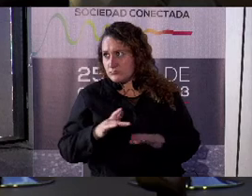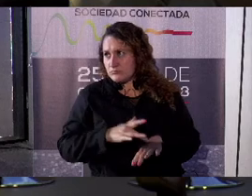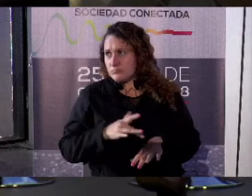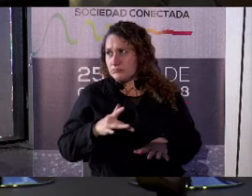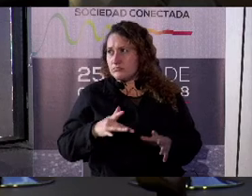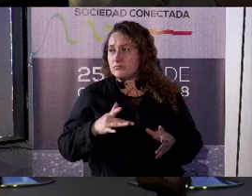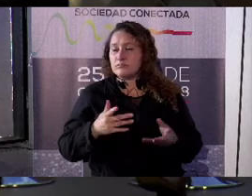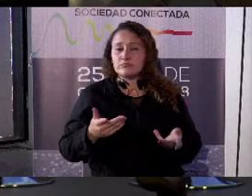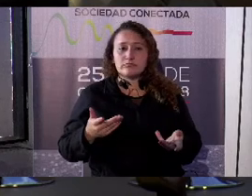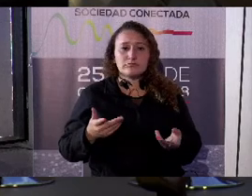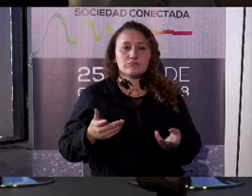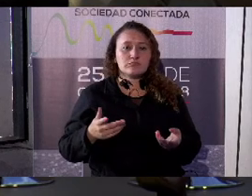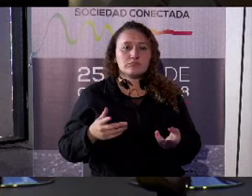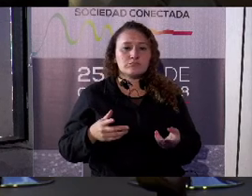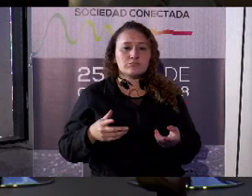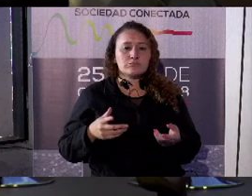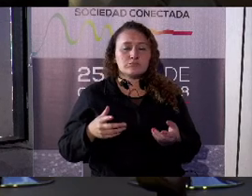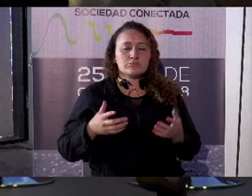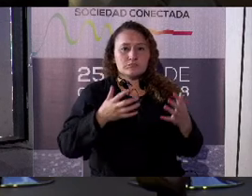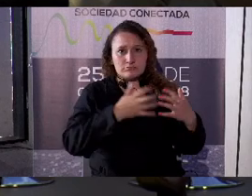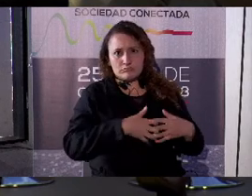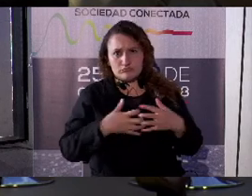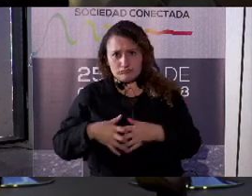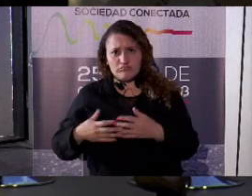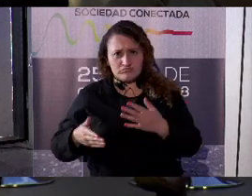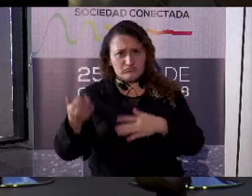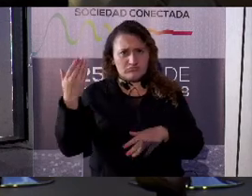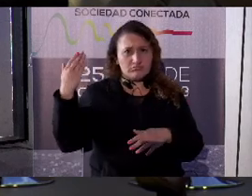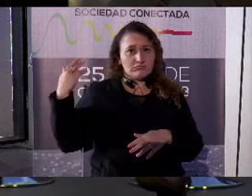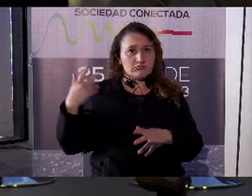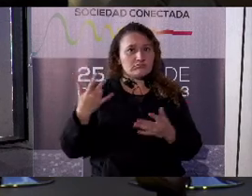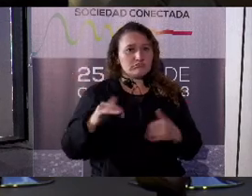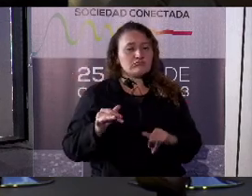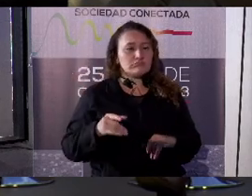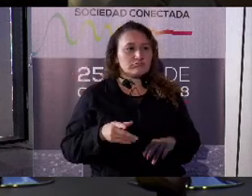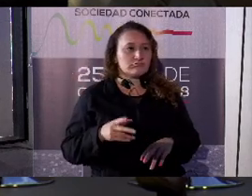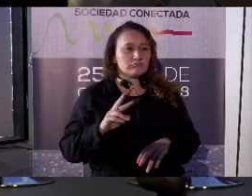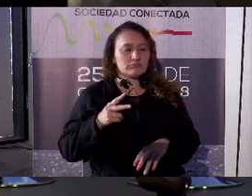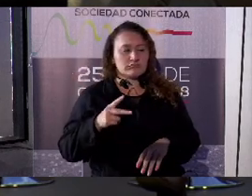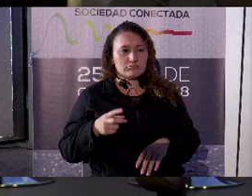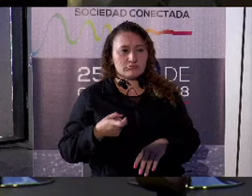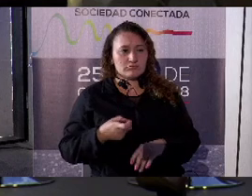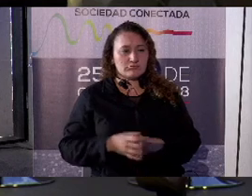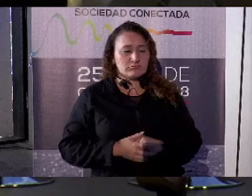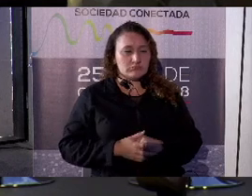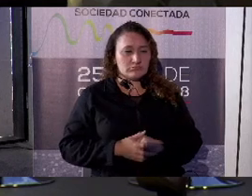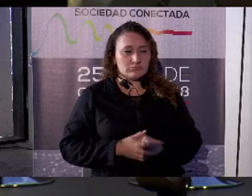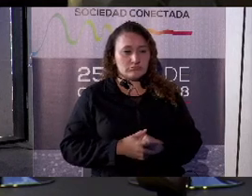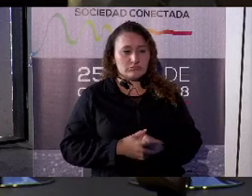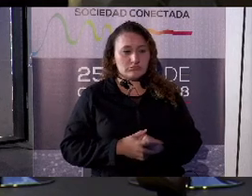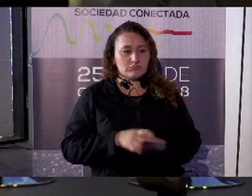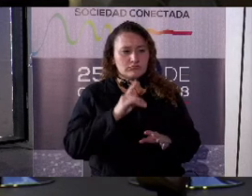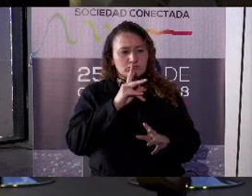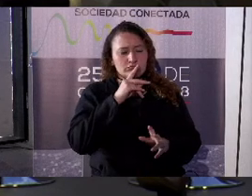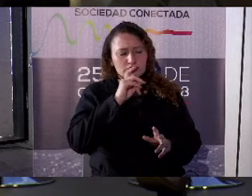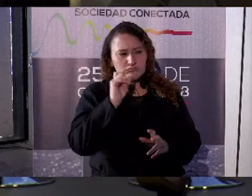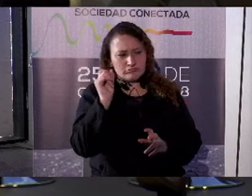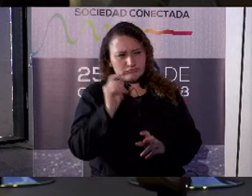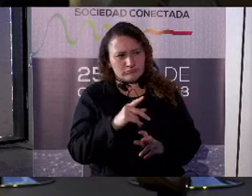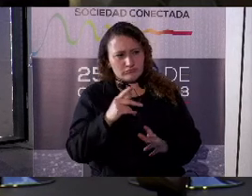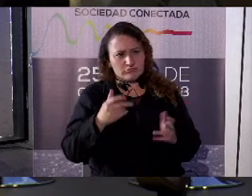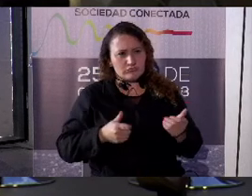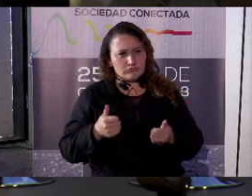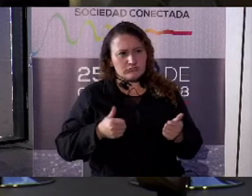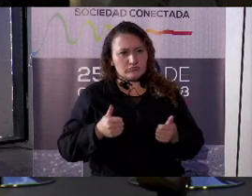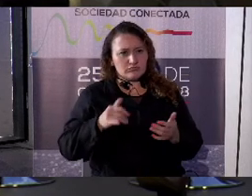para digamos las conexiones máquina a máquina ya existían Incluso en redes de segunda generación no y y una de las preguntas